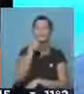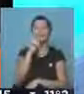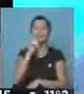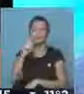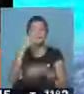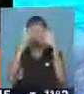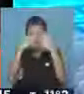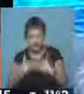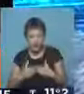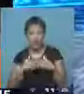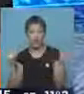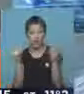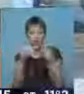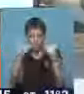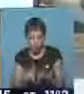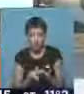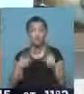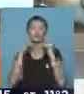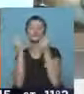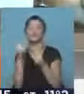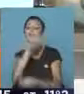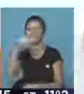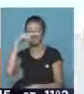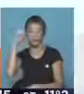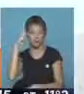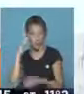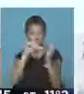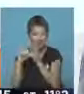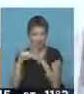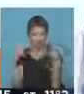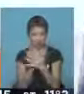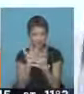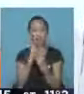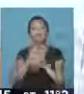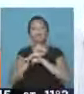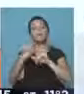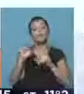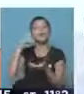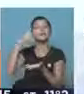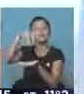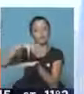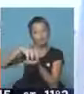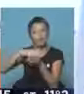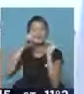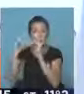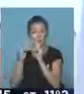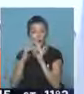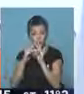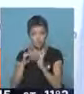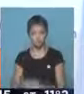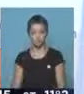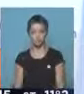sistemas informáticos en 179 países, según datos del Instituto Nacional de Ciberseguridad estadounidense. El